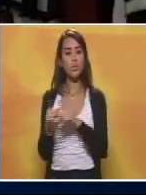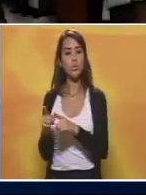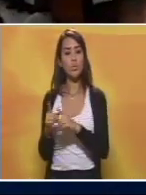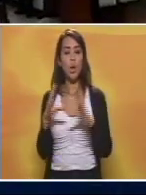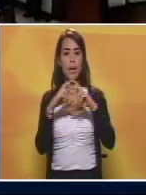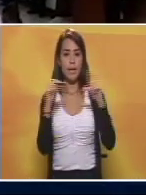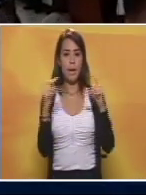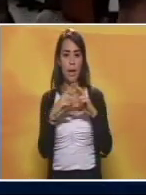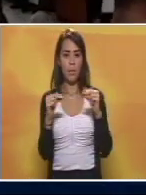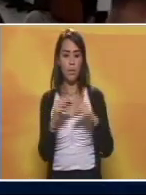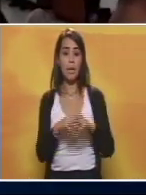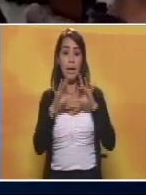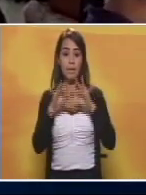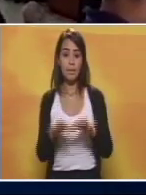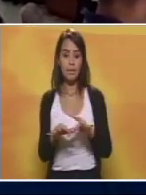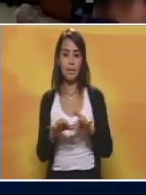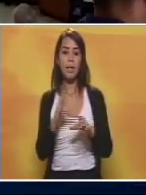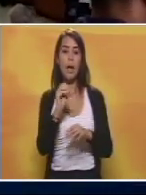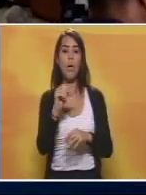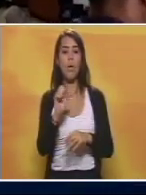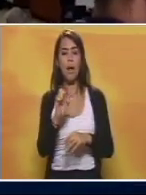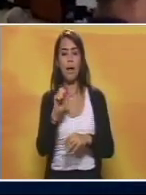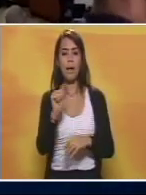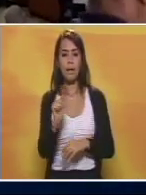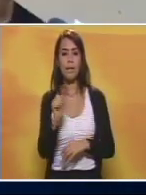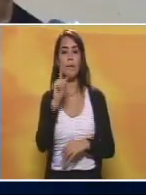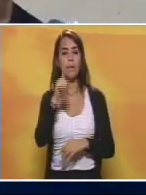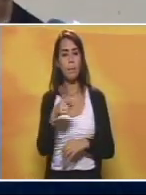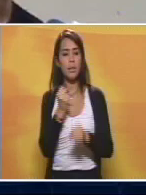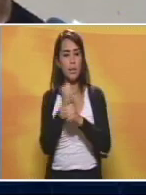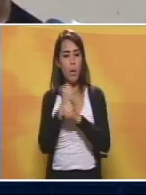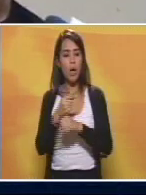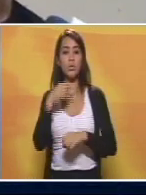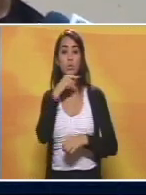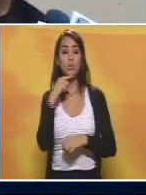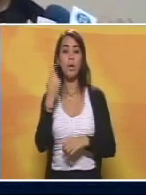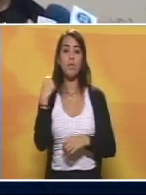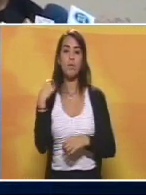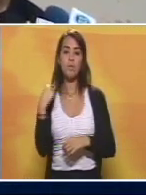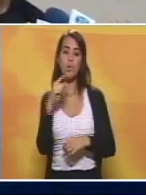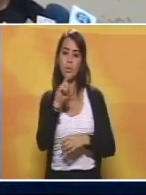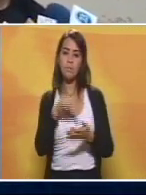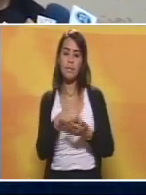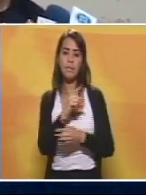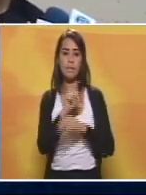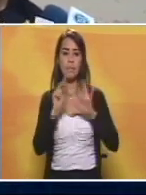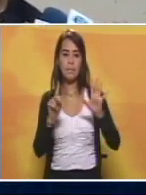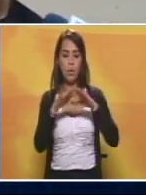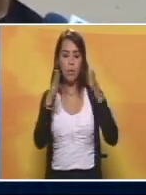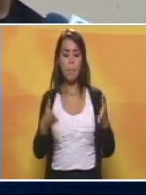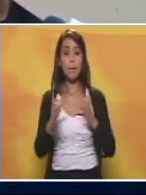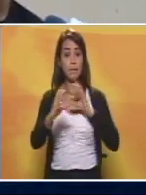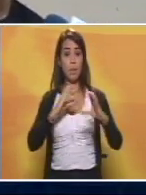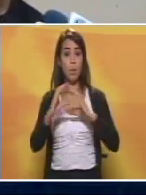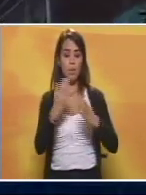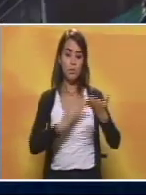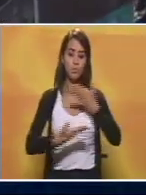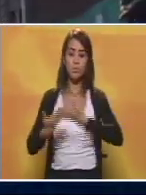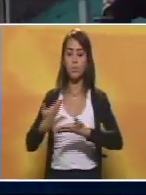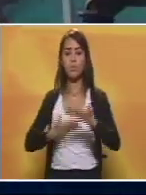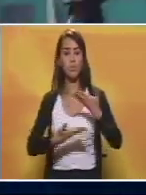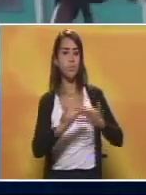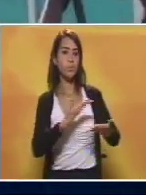nicaragua la secretaria general de la oea y nicaragua trabajan desde octubre de 2016 en una mesa de conversación e intercambio